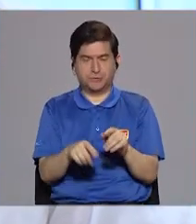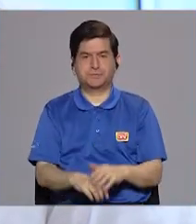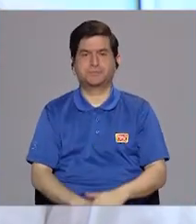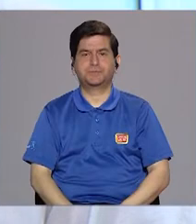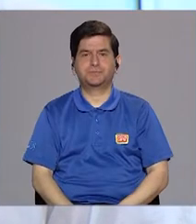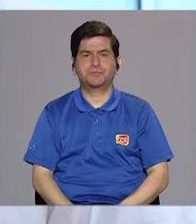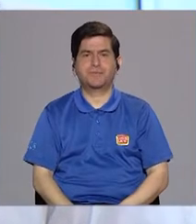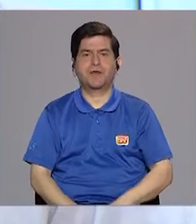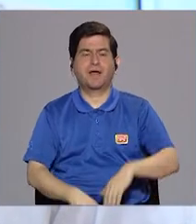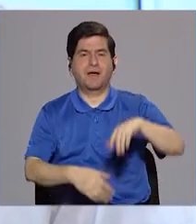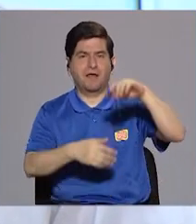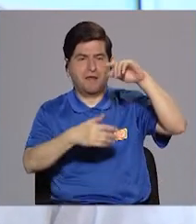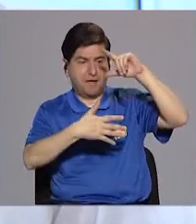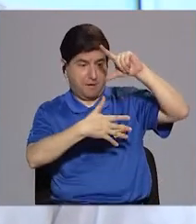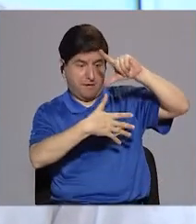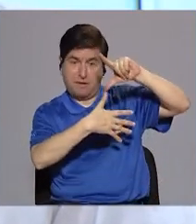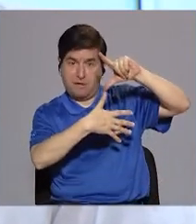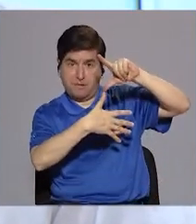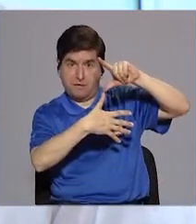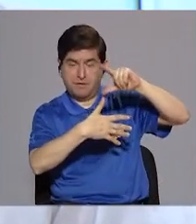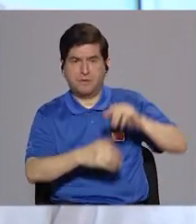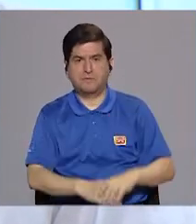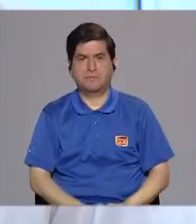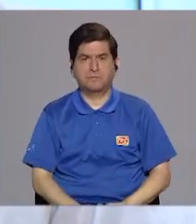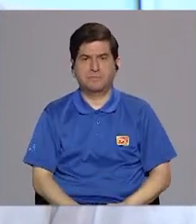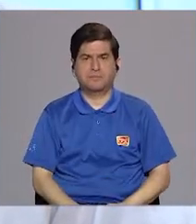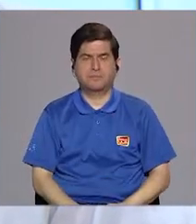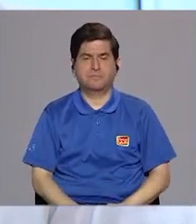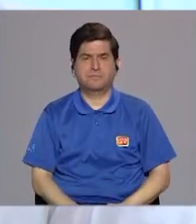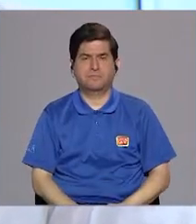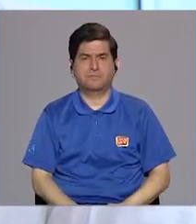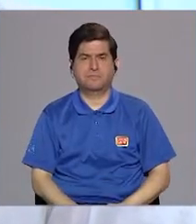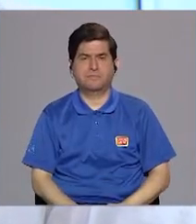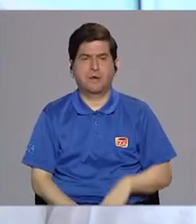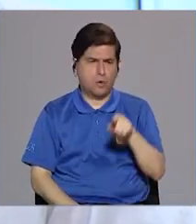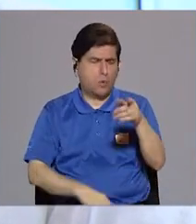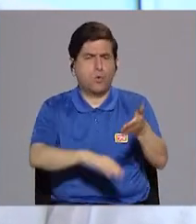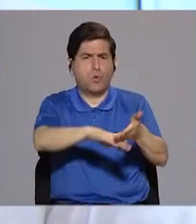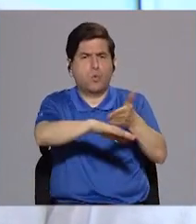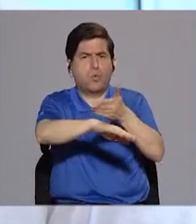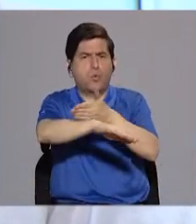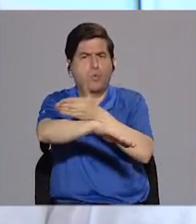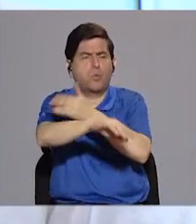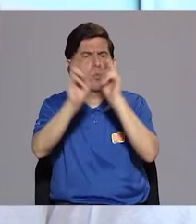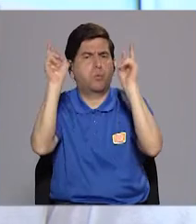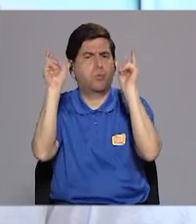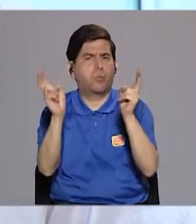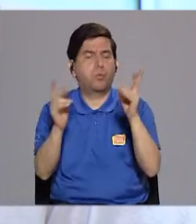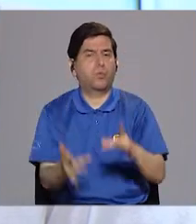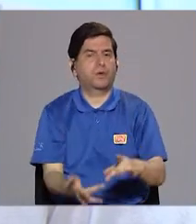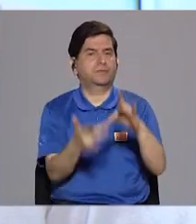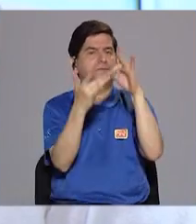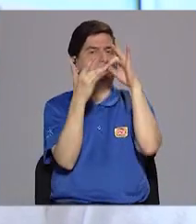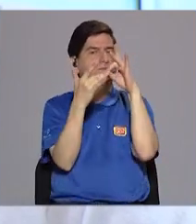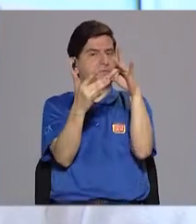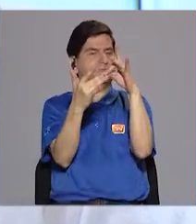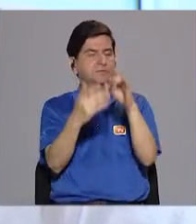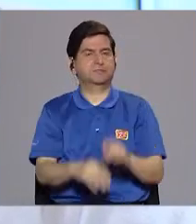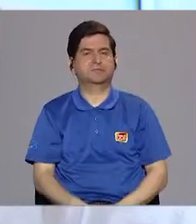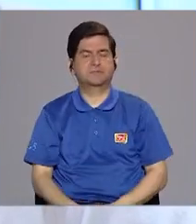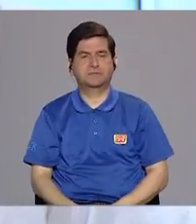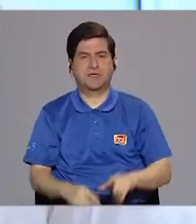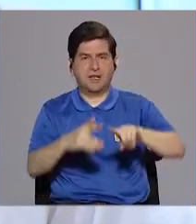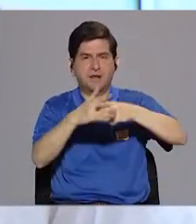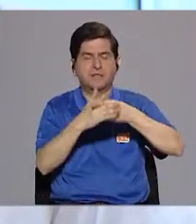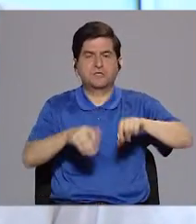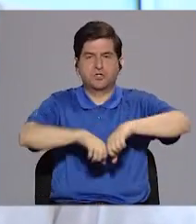en Latinoamérica, pues son muy avanzados en esta temática, especialmente desde que nació el sistema